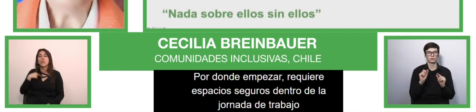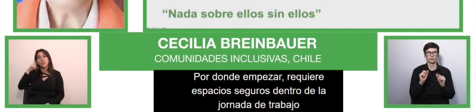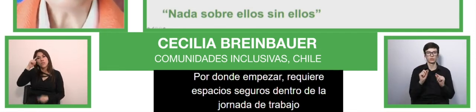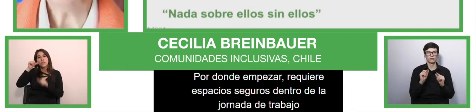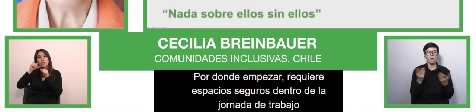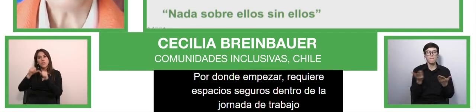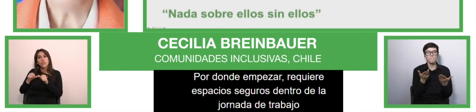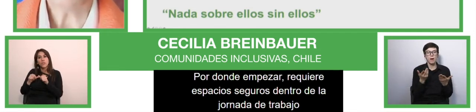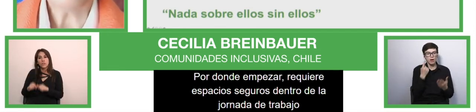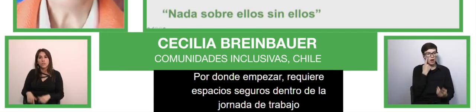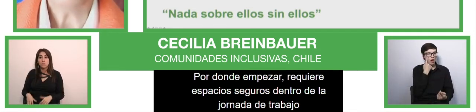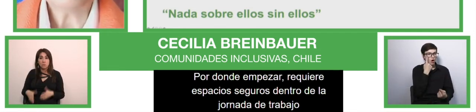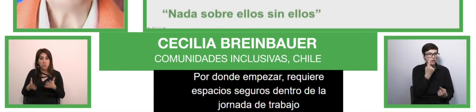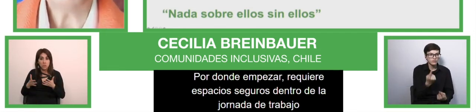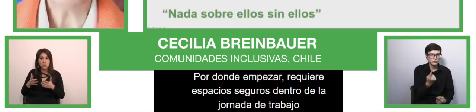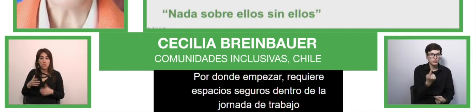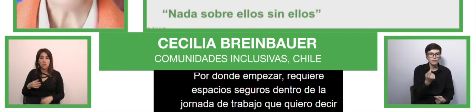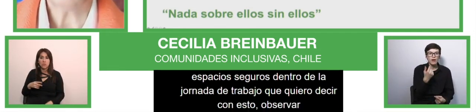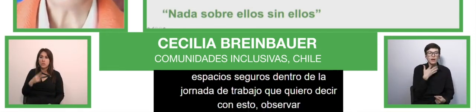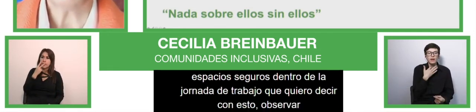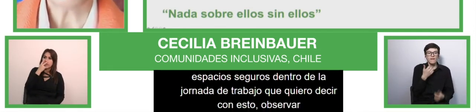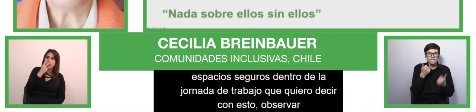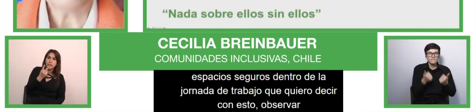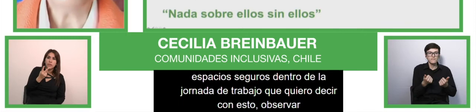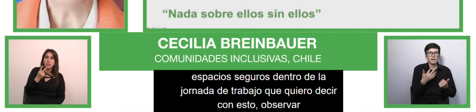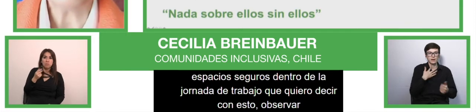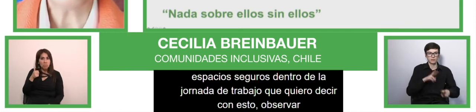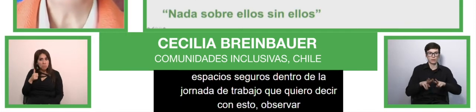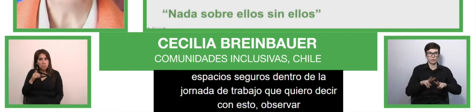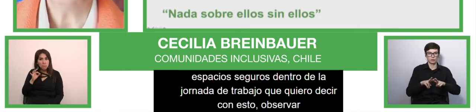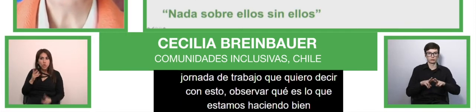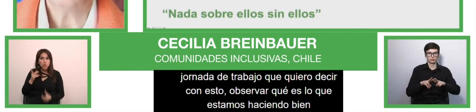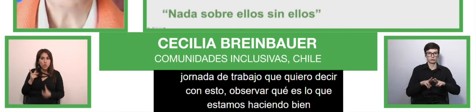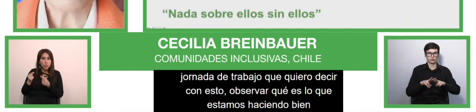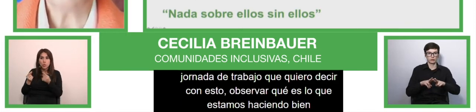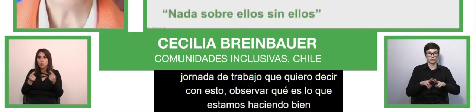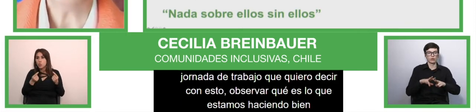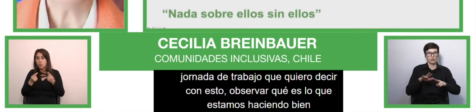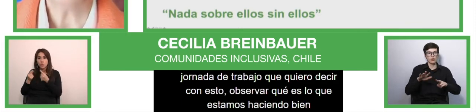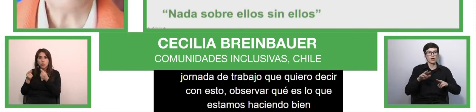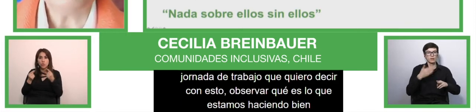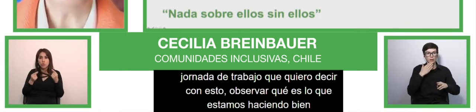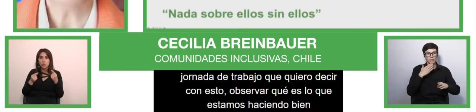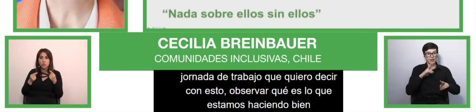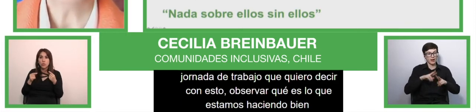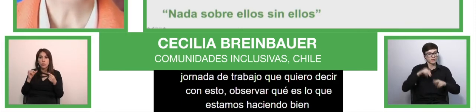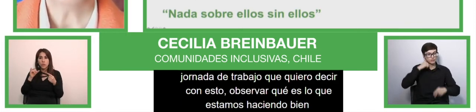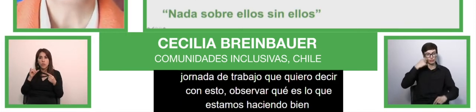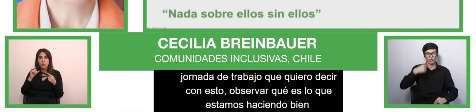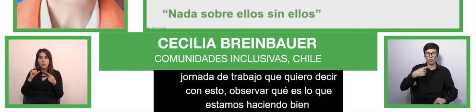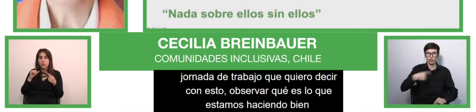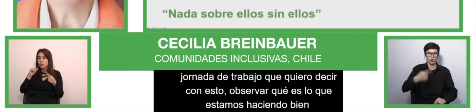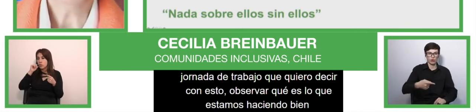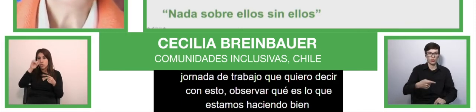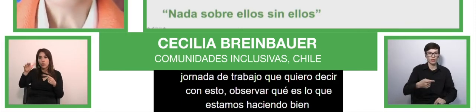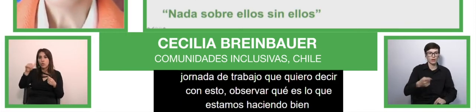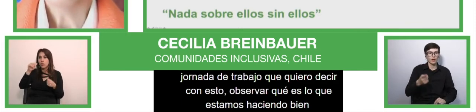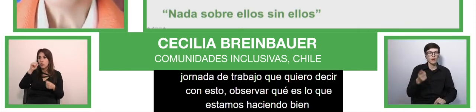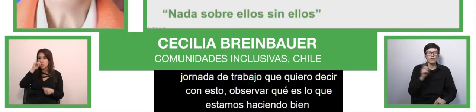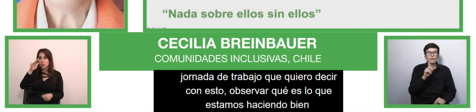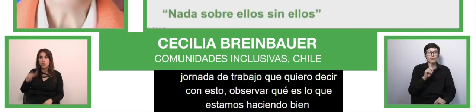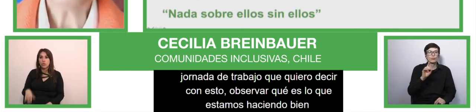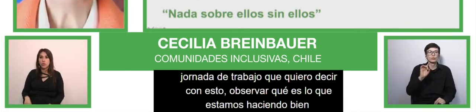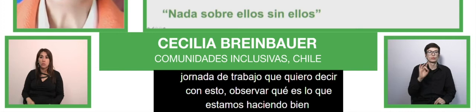qué es lo que estamos haciendo bien y cómo hacerlo mejor y esto hacerlo regularmente periódicamente no